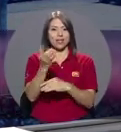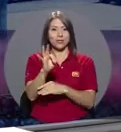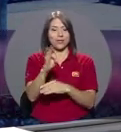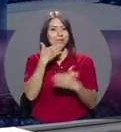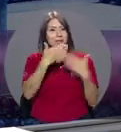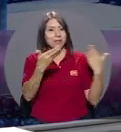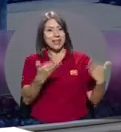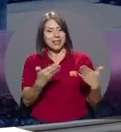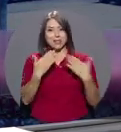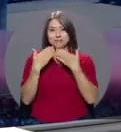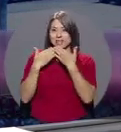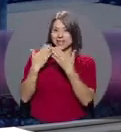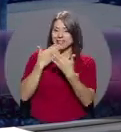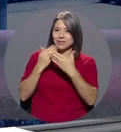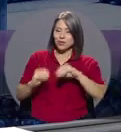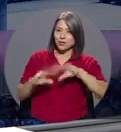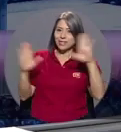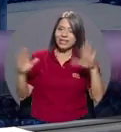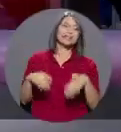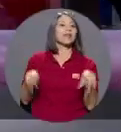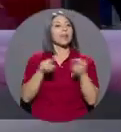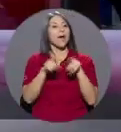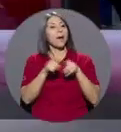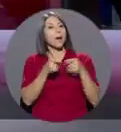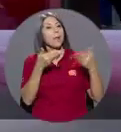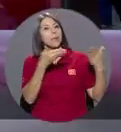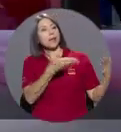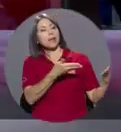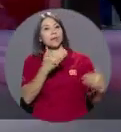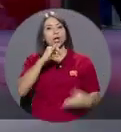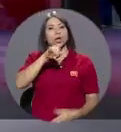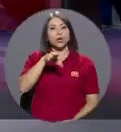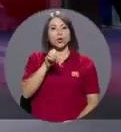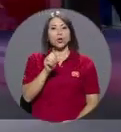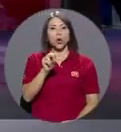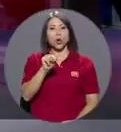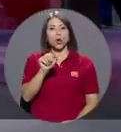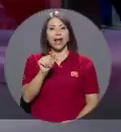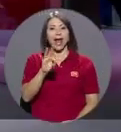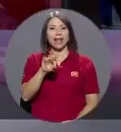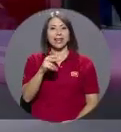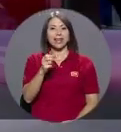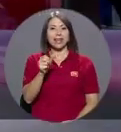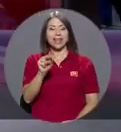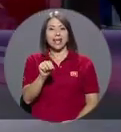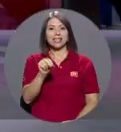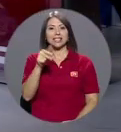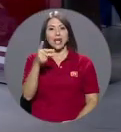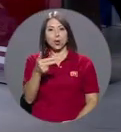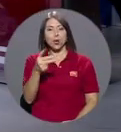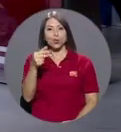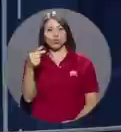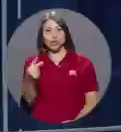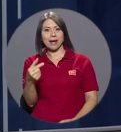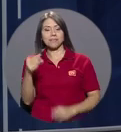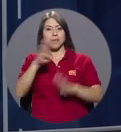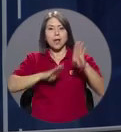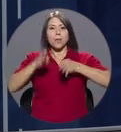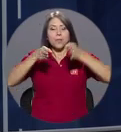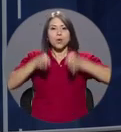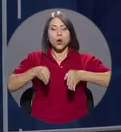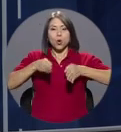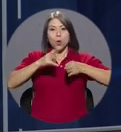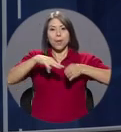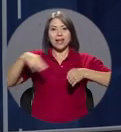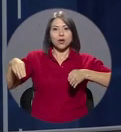Bienvenida. Muchas gracias. Buenos días. También nos acompaña en esta oportunidad Jonathan Chacón Guzmán,